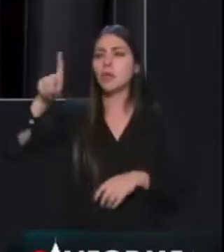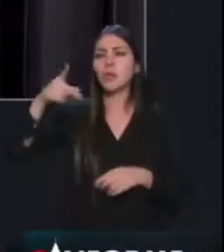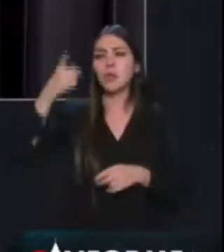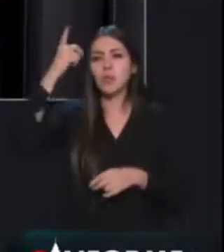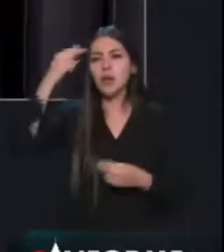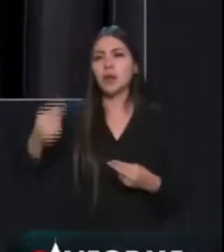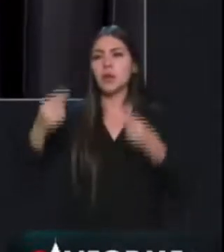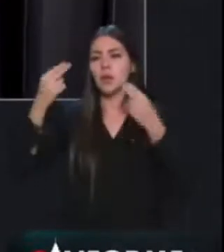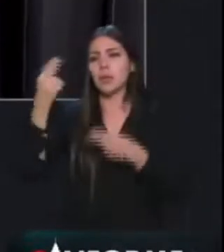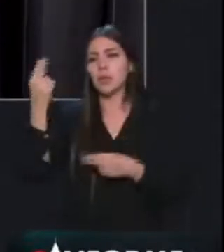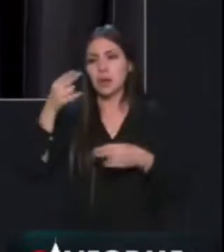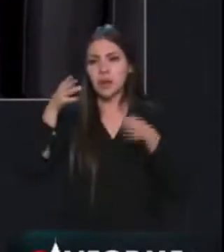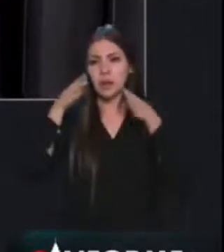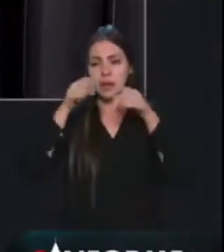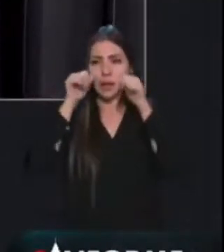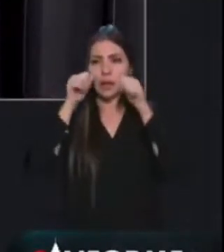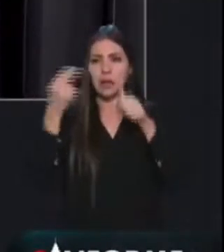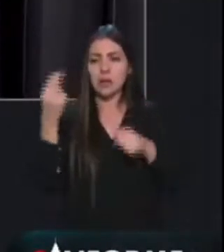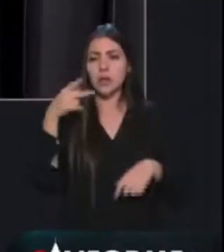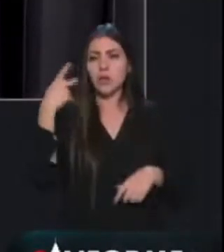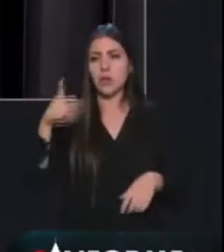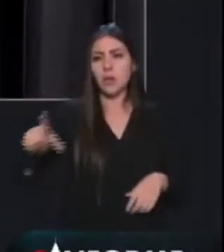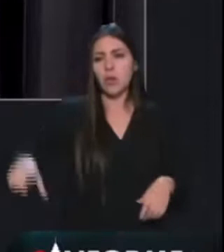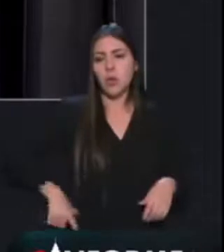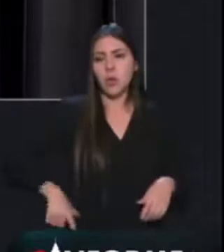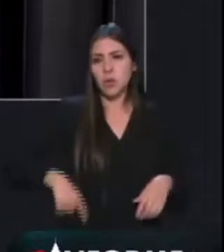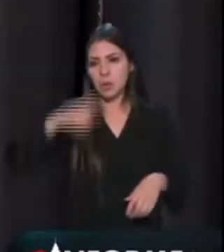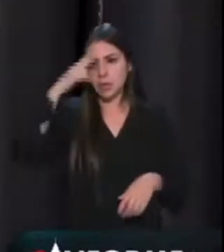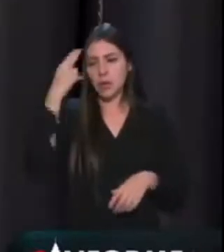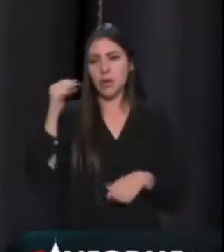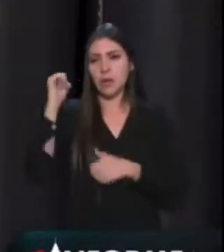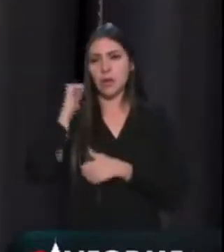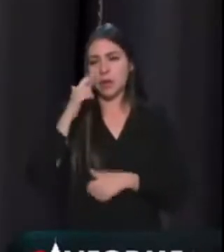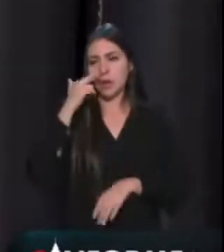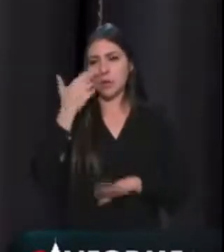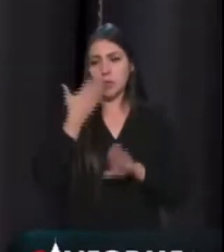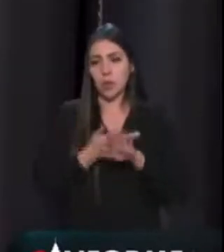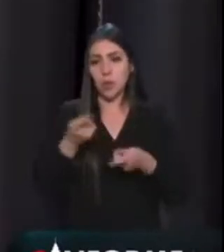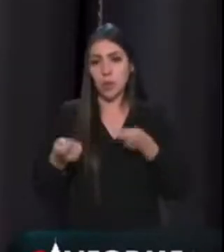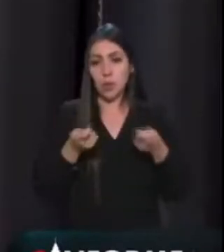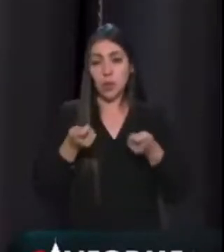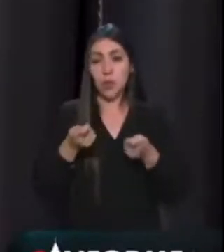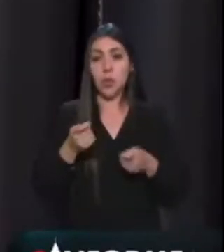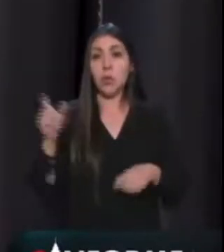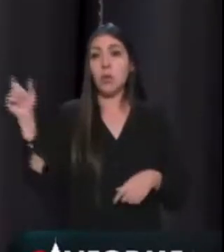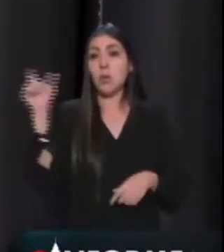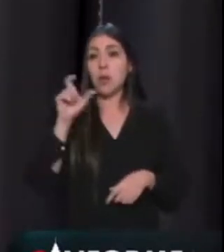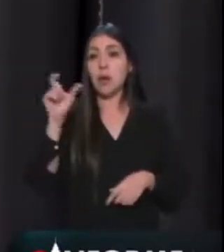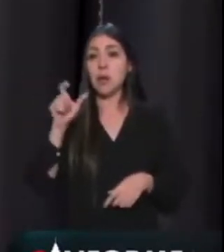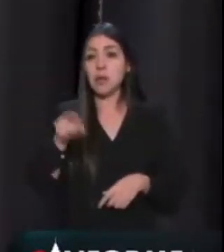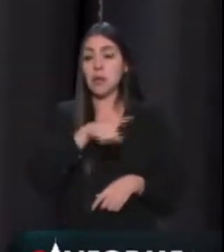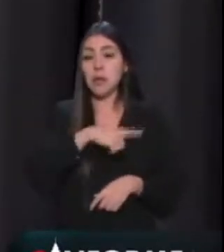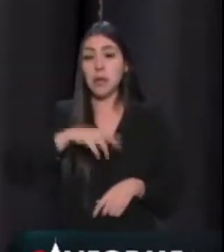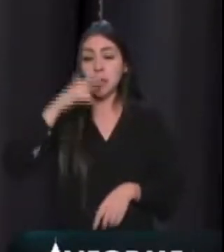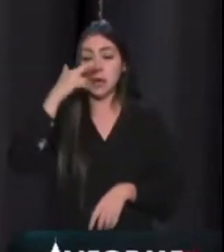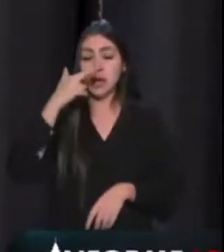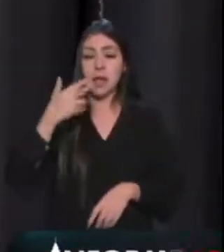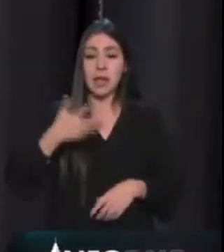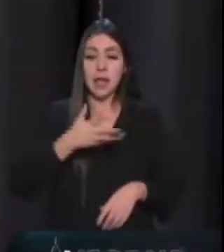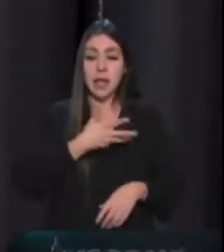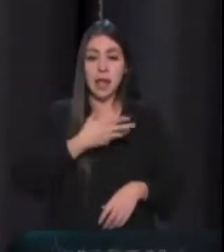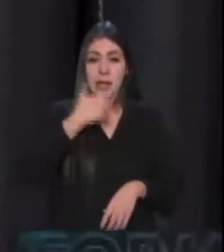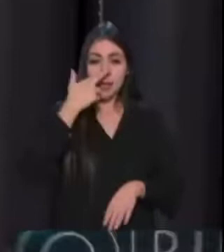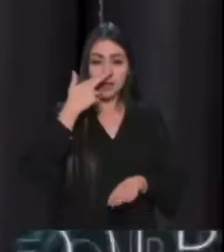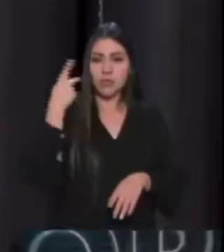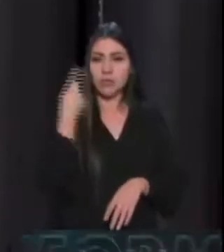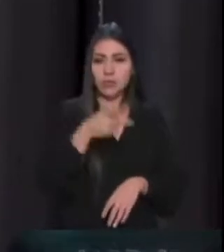punto en atención, que sea el Estado mexicano el que controle, porque en el momento en el que perdamos nuestra soberanía energética,